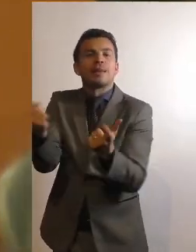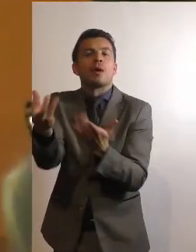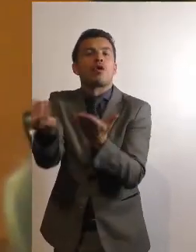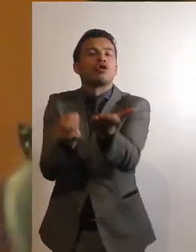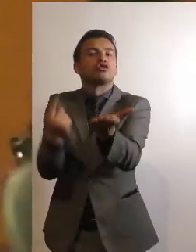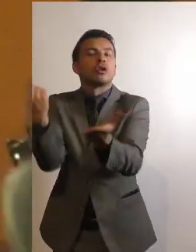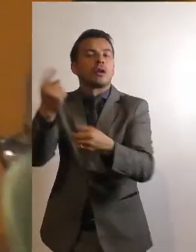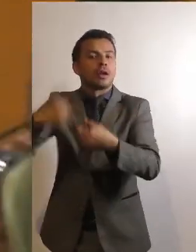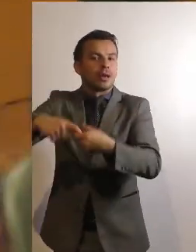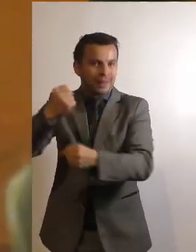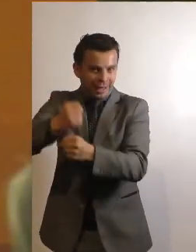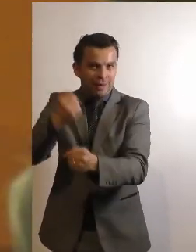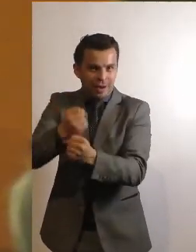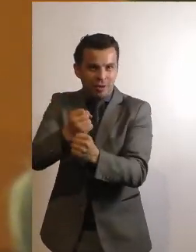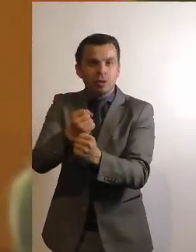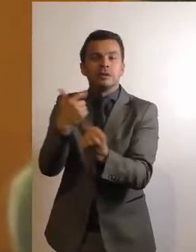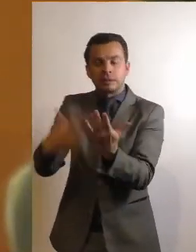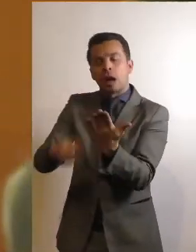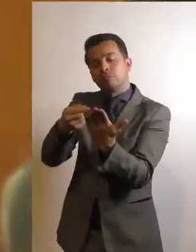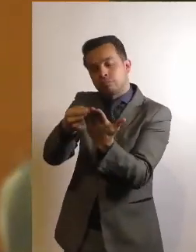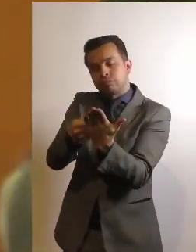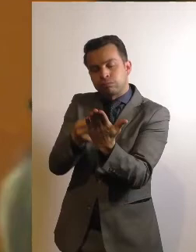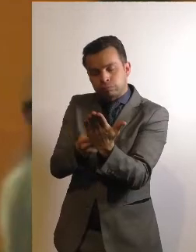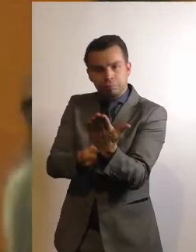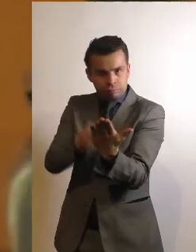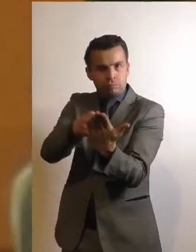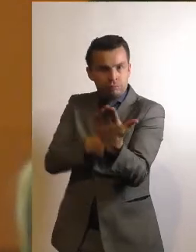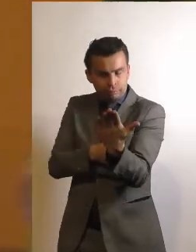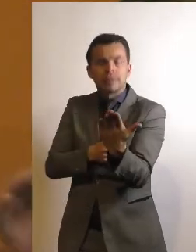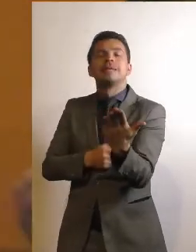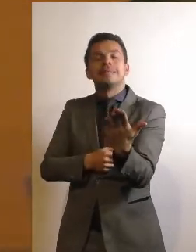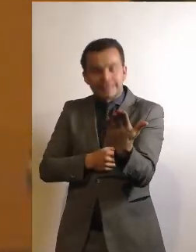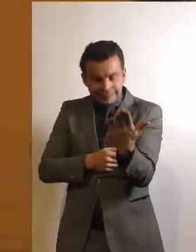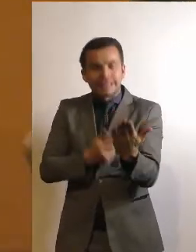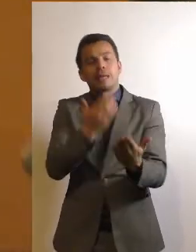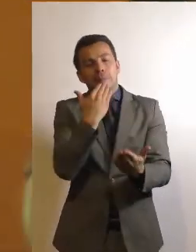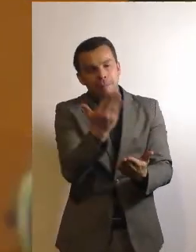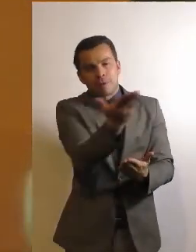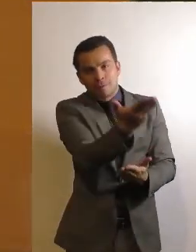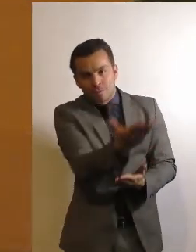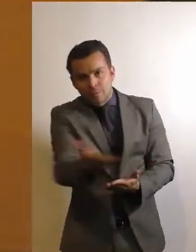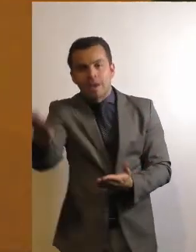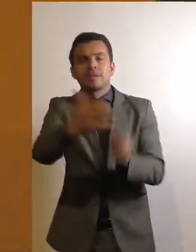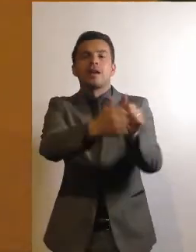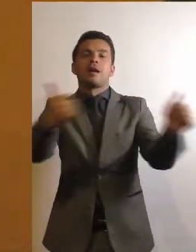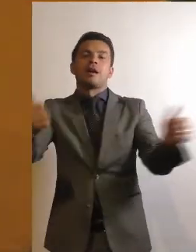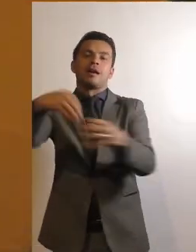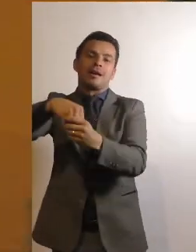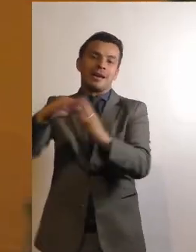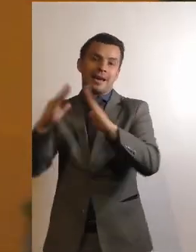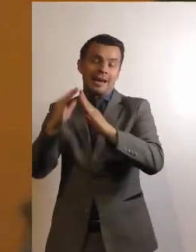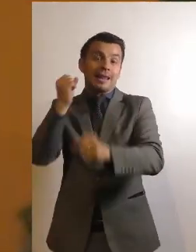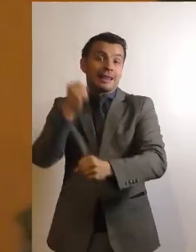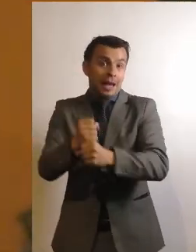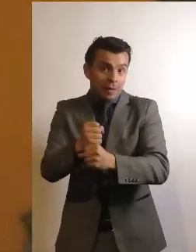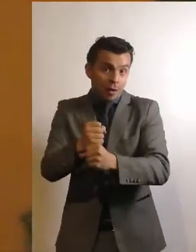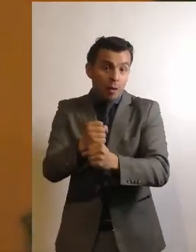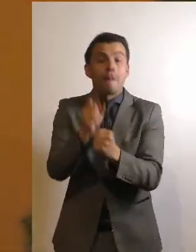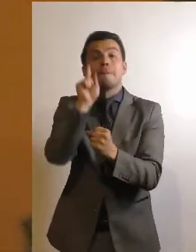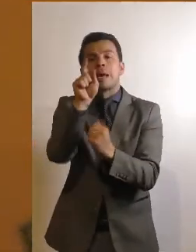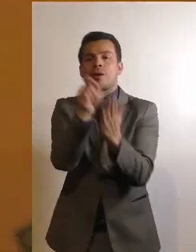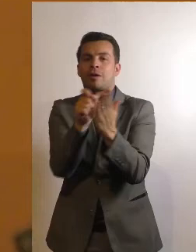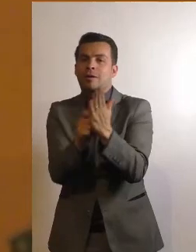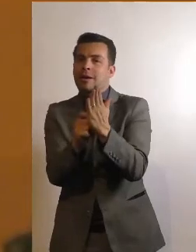la condición de teletrabajador autorizado por la universidad. Entonces, estamos en todo ese proceso. Realmente es un